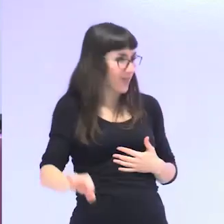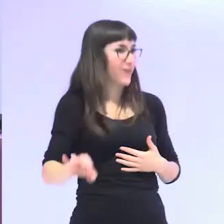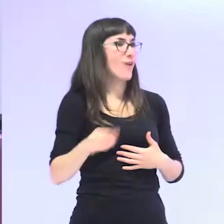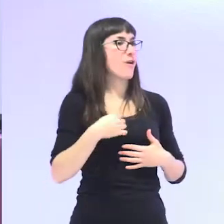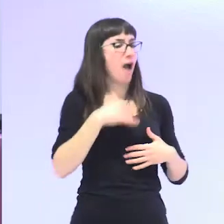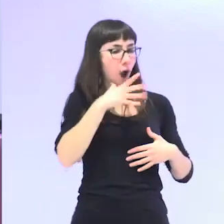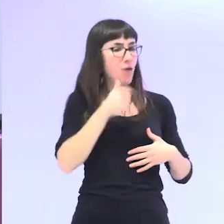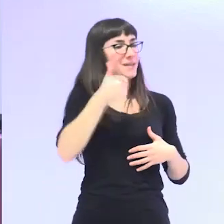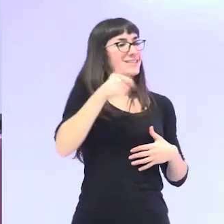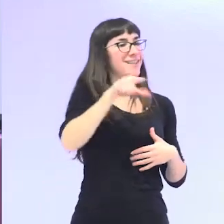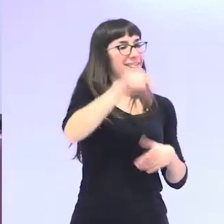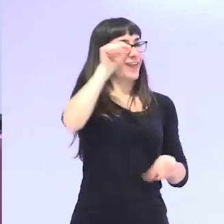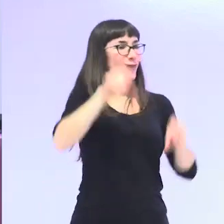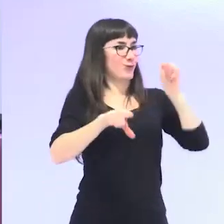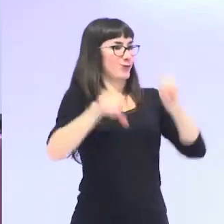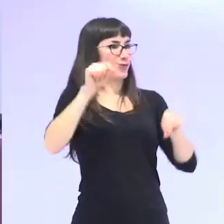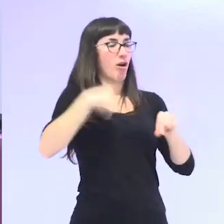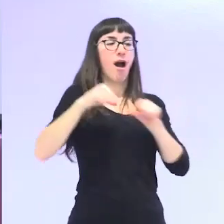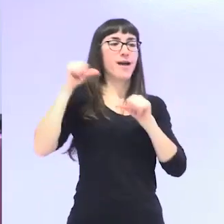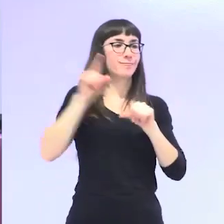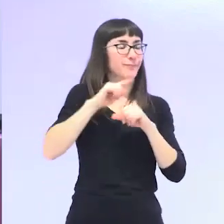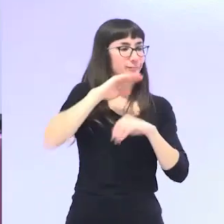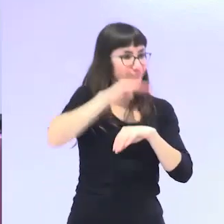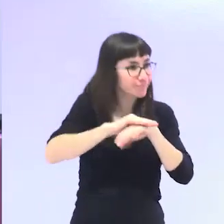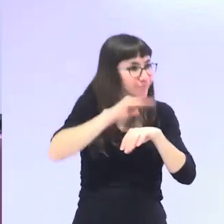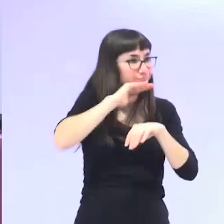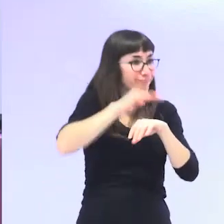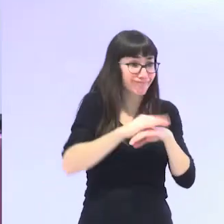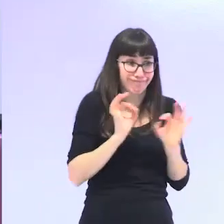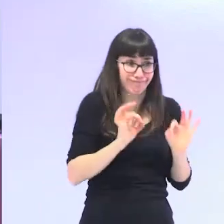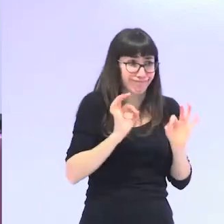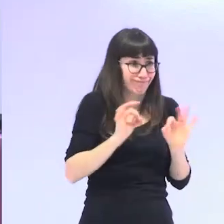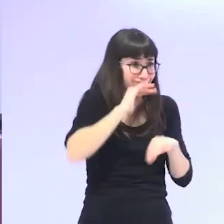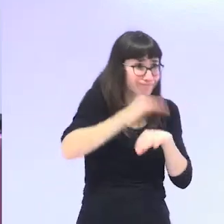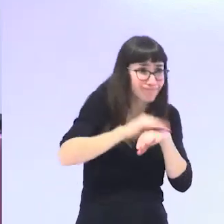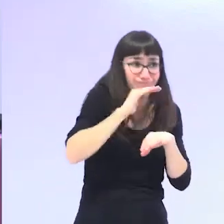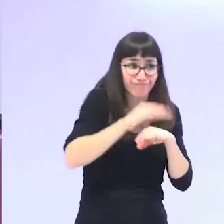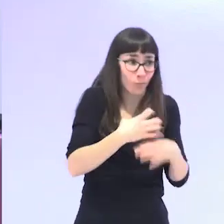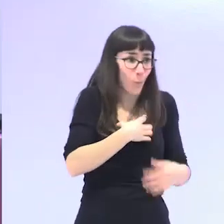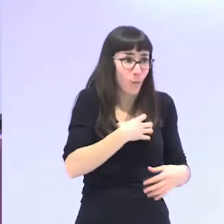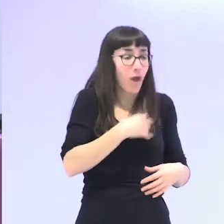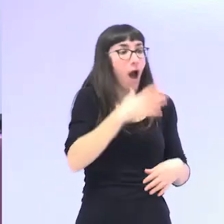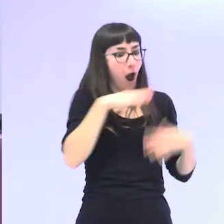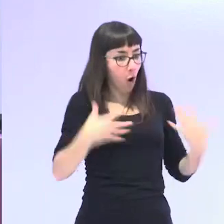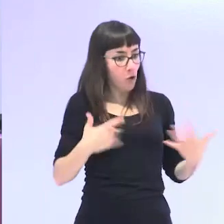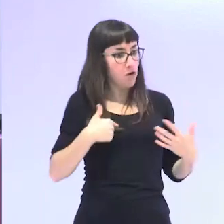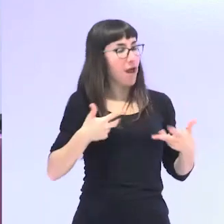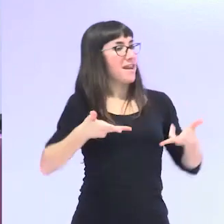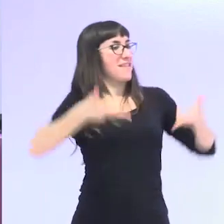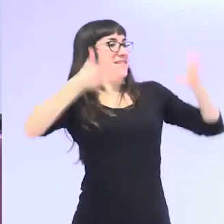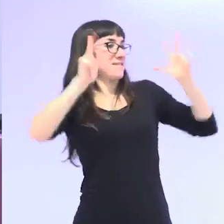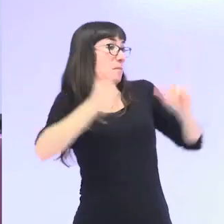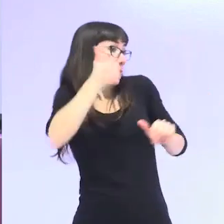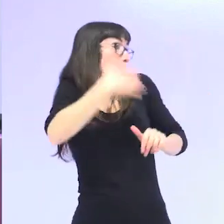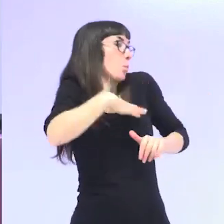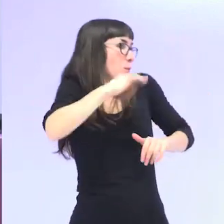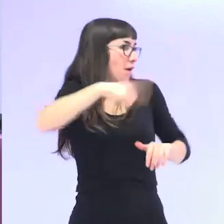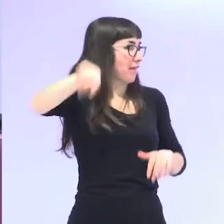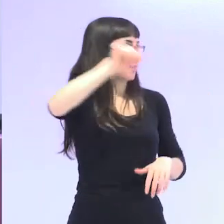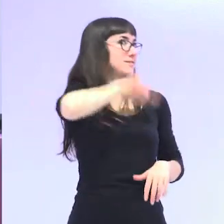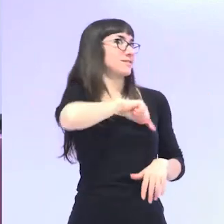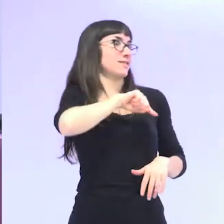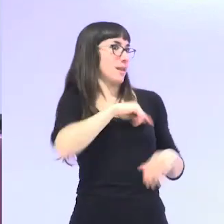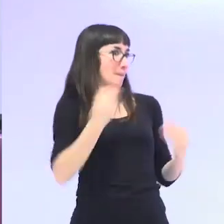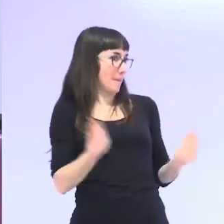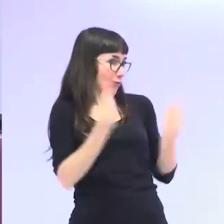elegida de la que he tenido a lo largo de mi trayectoria vital. Entonces yo eso también lo quería desvelar. Por eso yo lo que hice